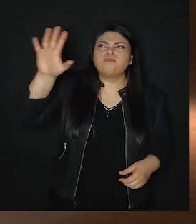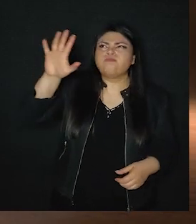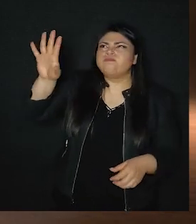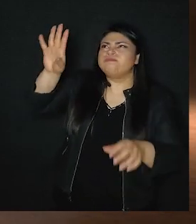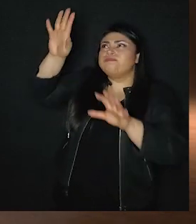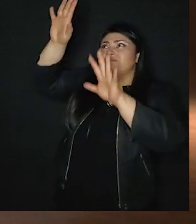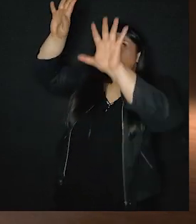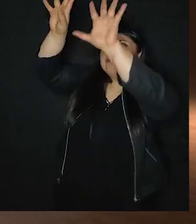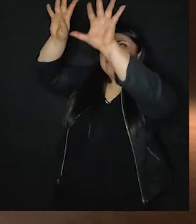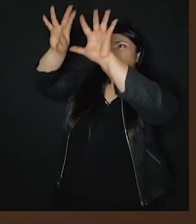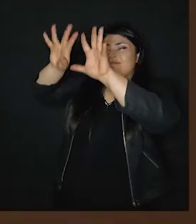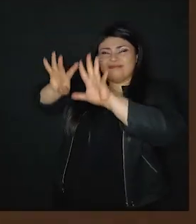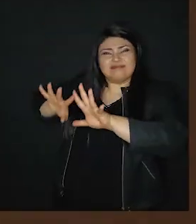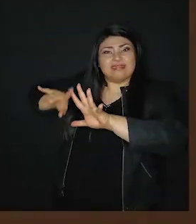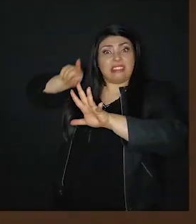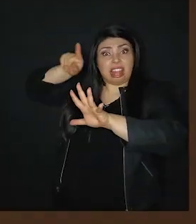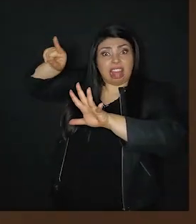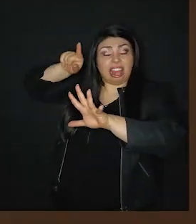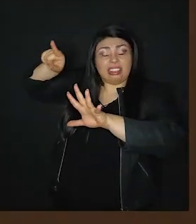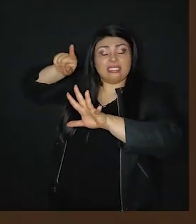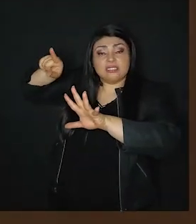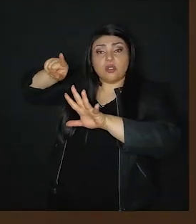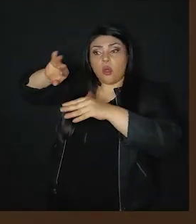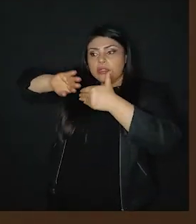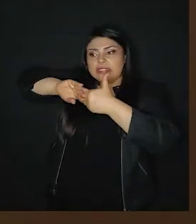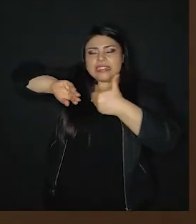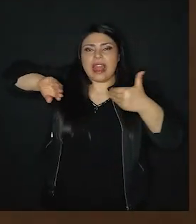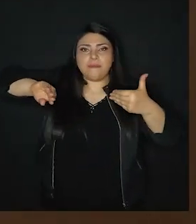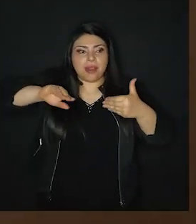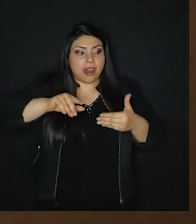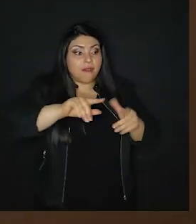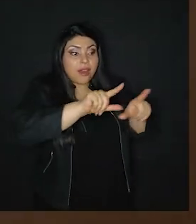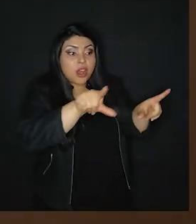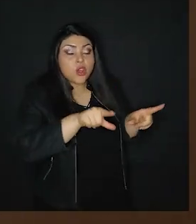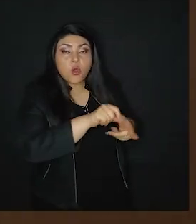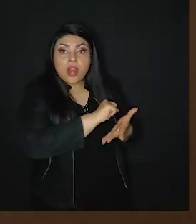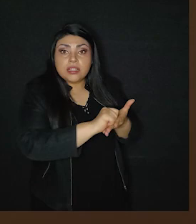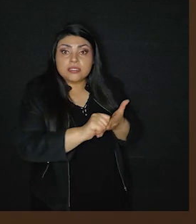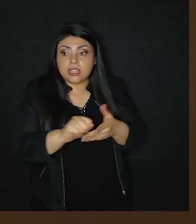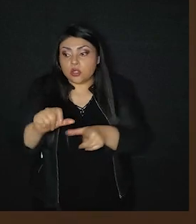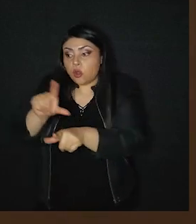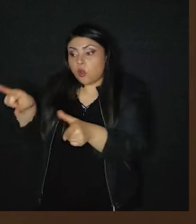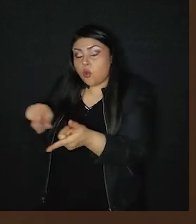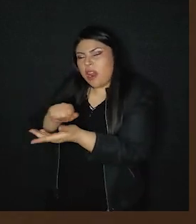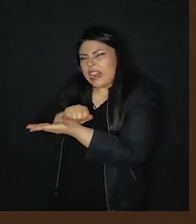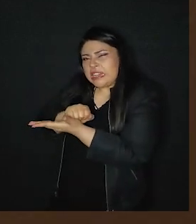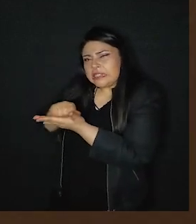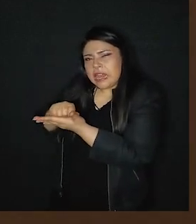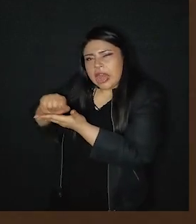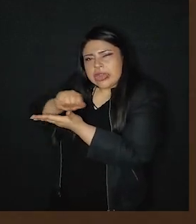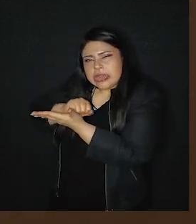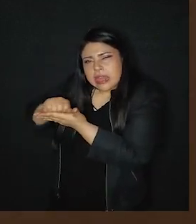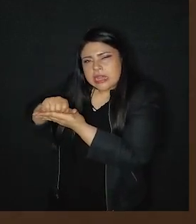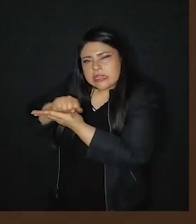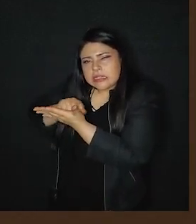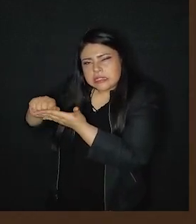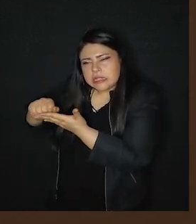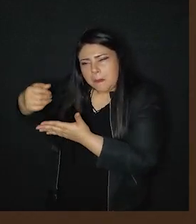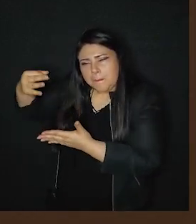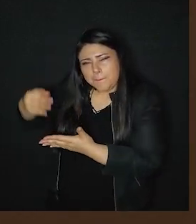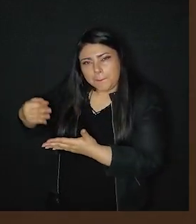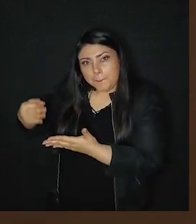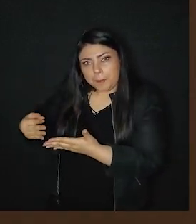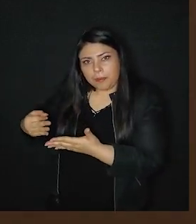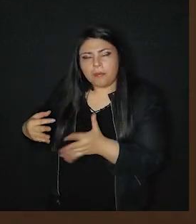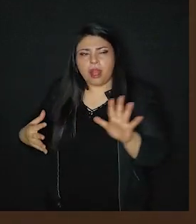santo del lugar santísimo en donde en el tabernáculo y en el templo